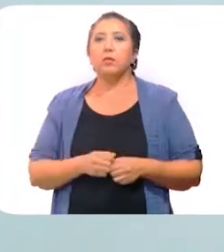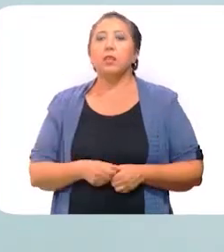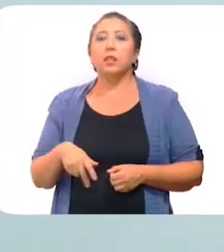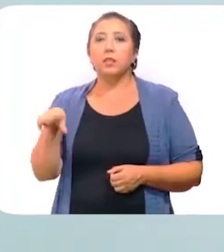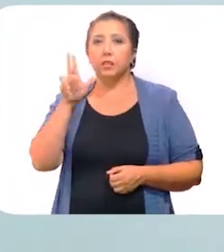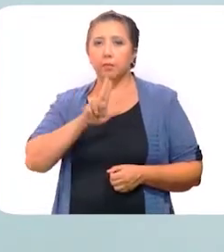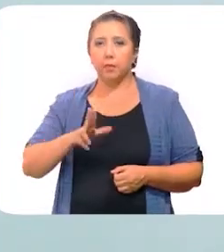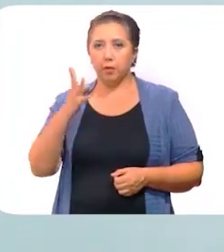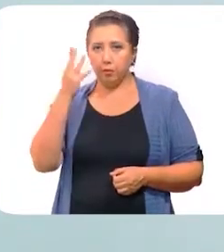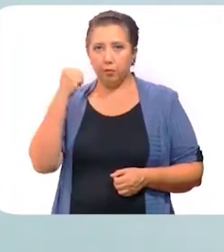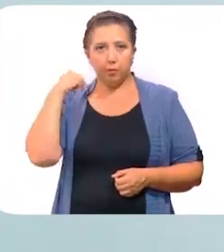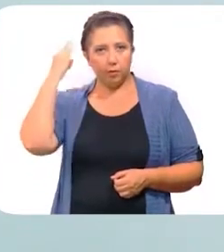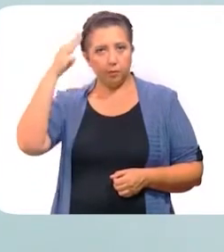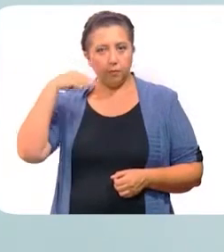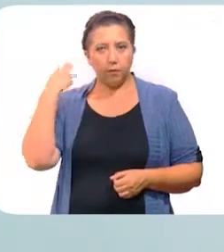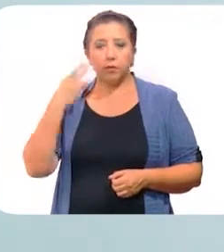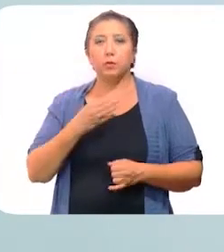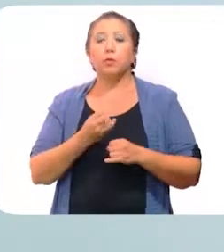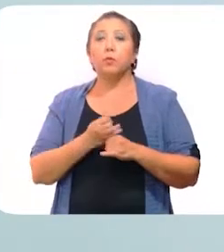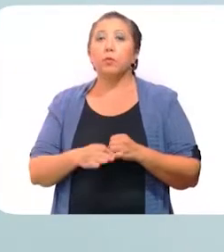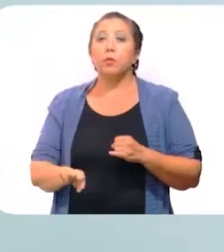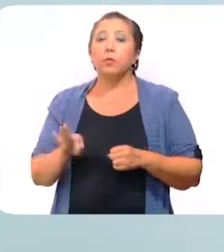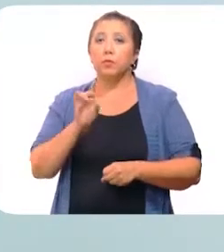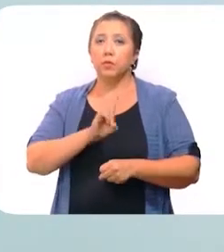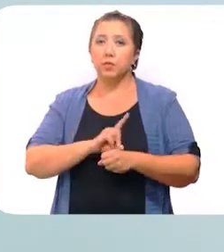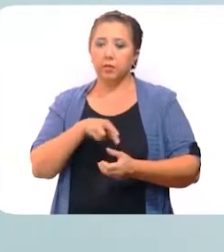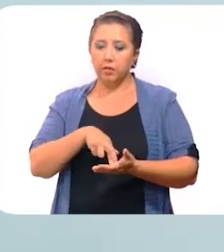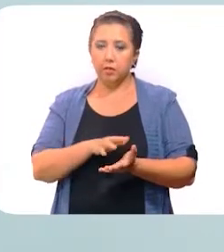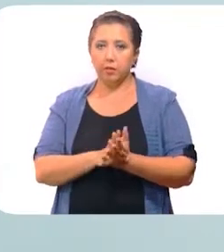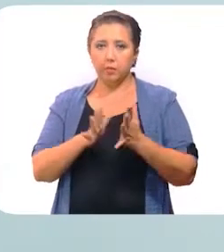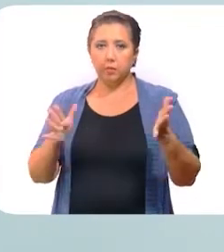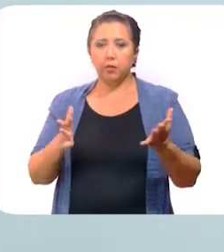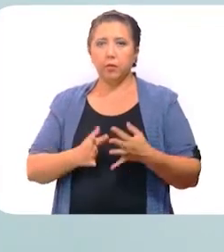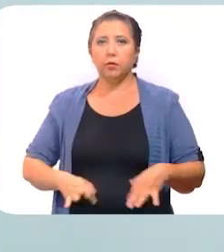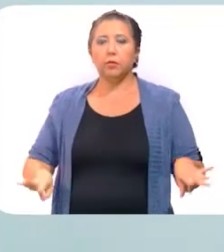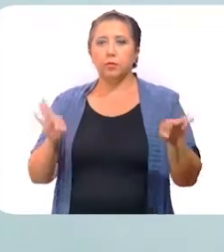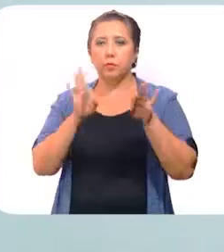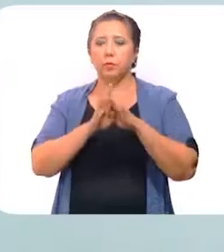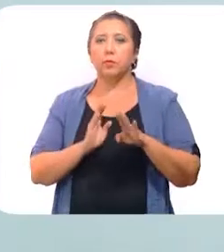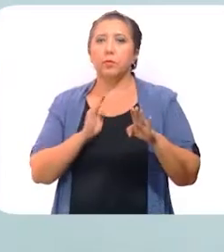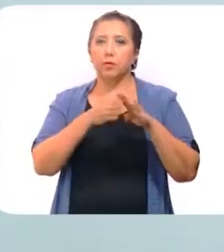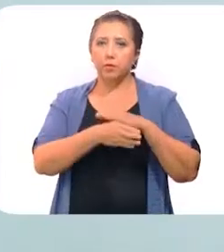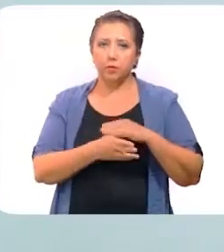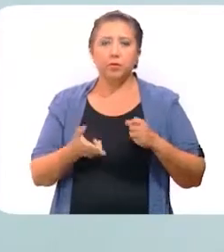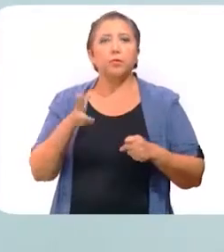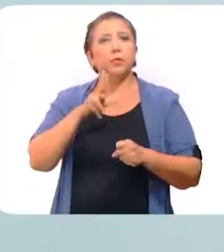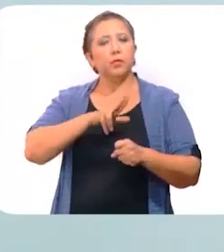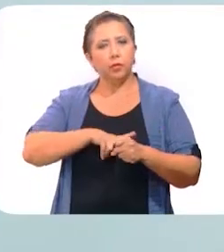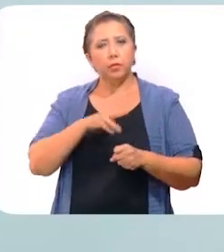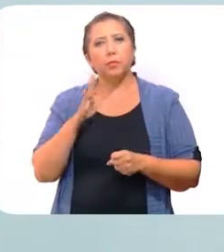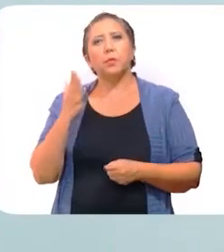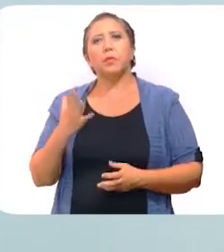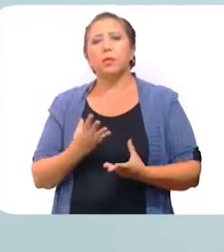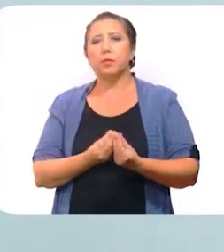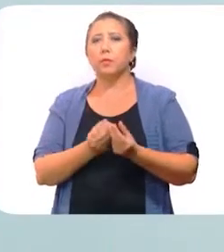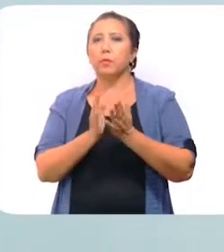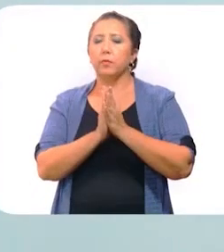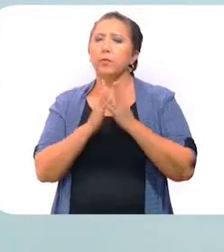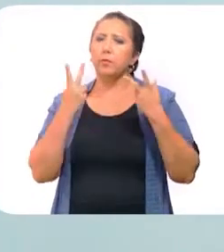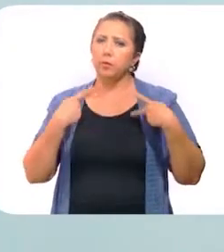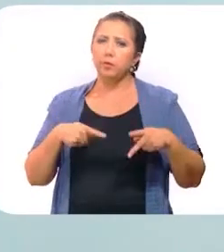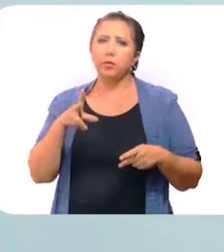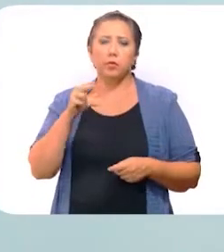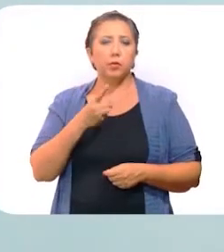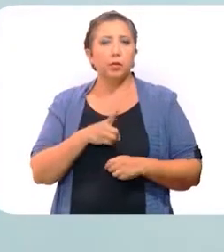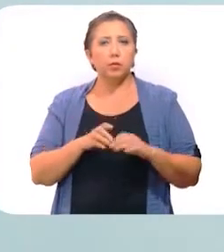médico de este martes 9 de marzo. En los últimos días se ha registrado un incremento importante en los ingresos hospitalarios, por lo que pedimos a la población